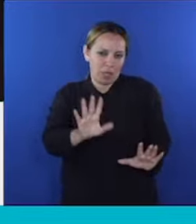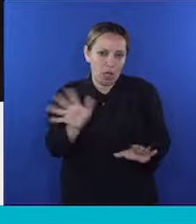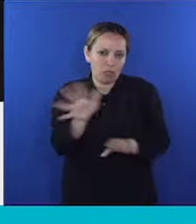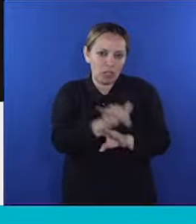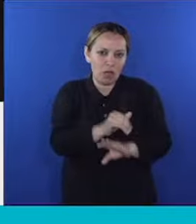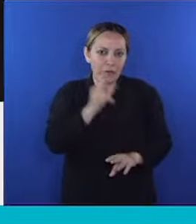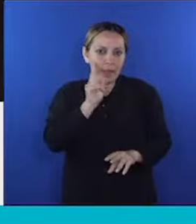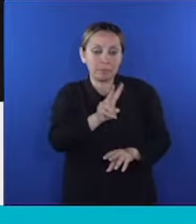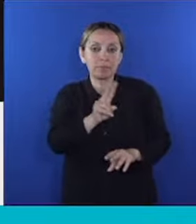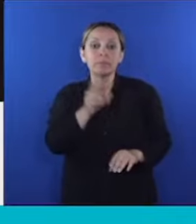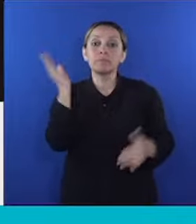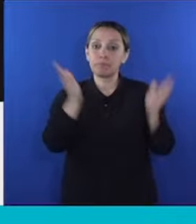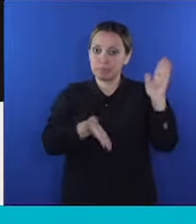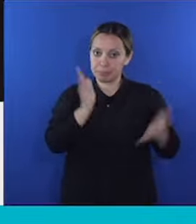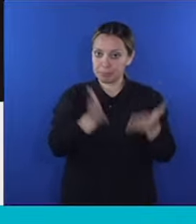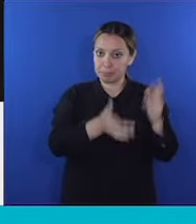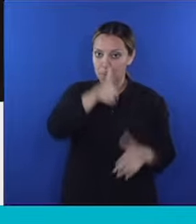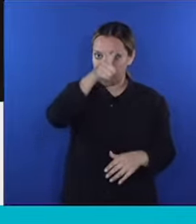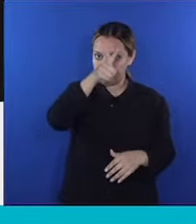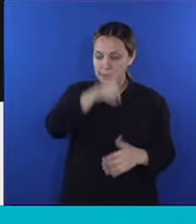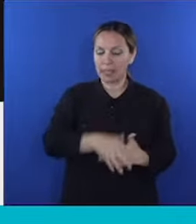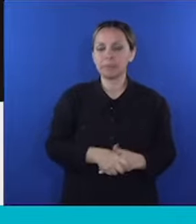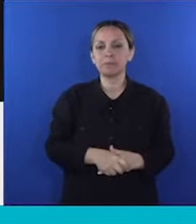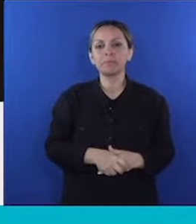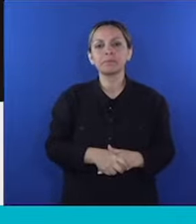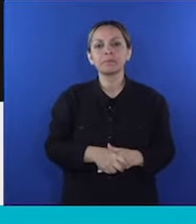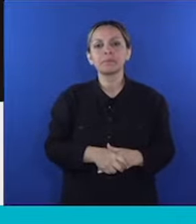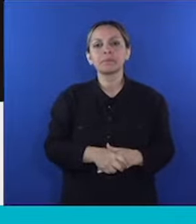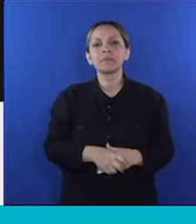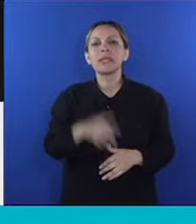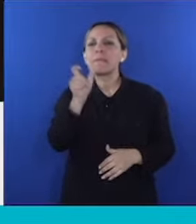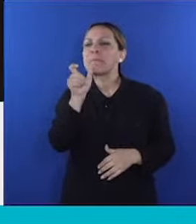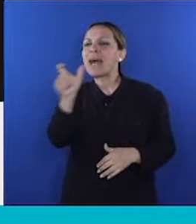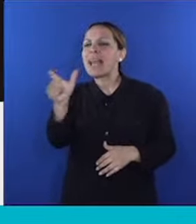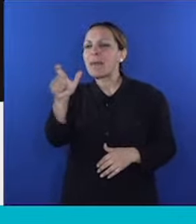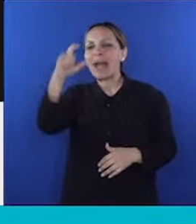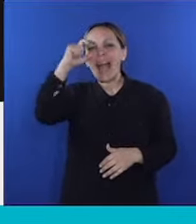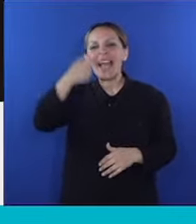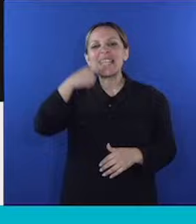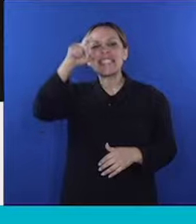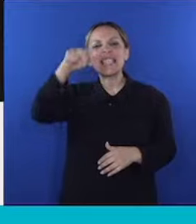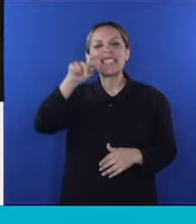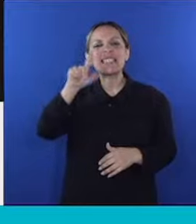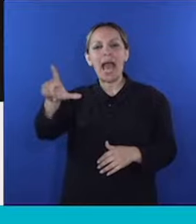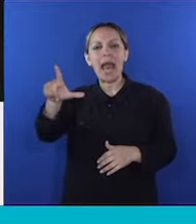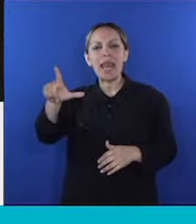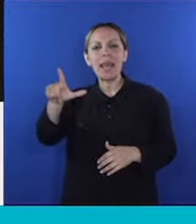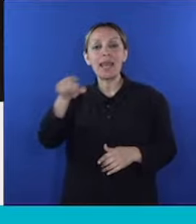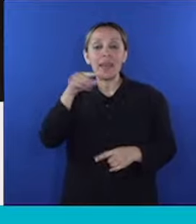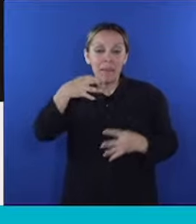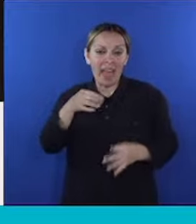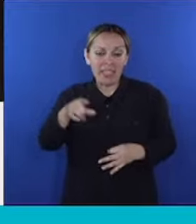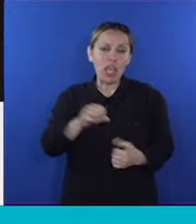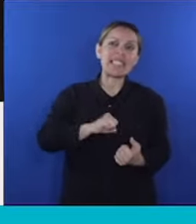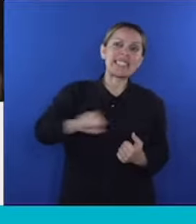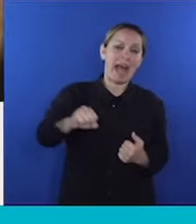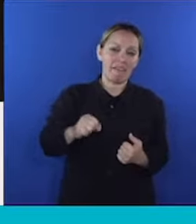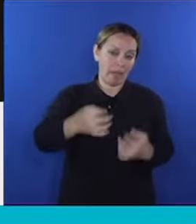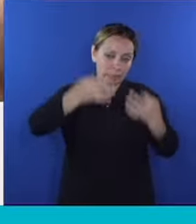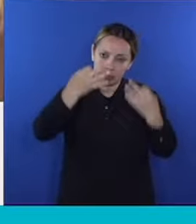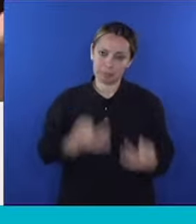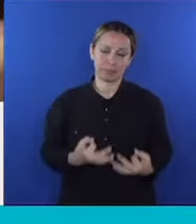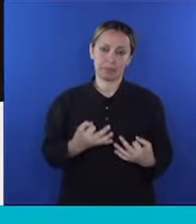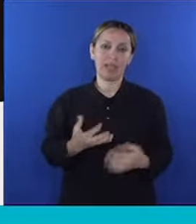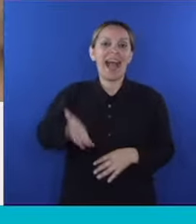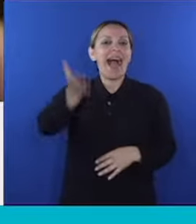recibidos con una represión policial y me refiero a la llamada esencialidad educativa que es una estafa no es ninguna esencialidad lo que votó